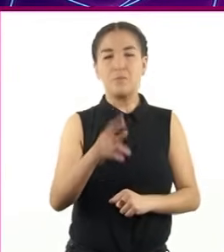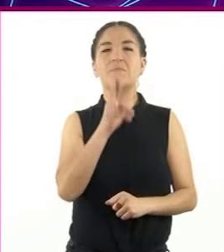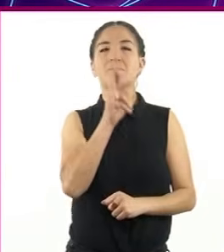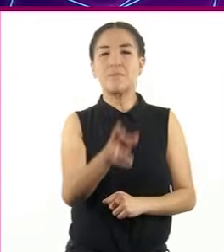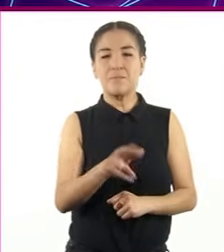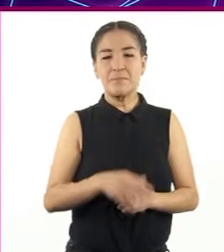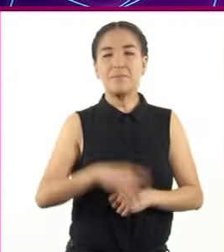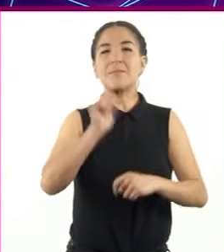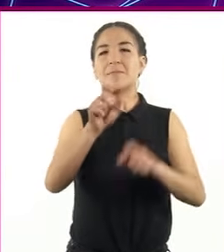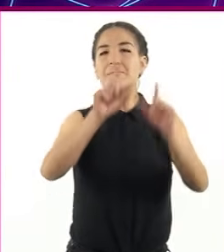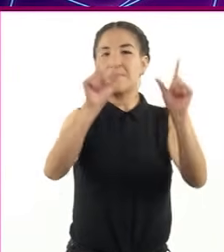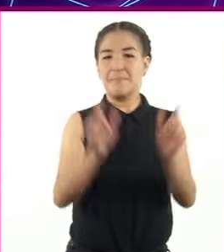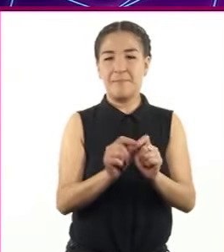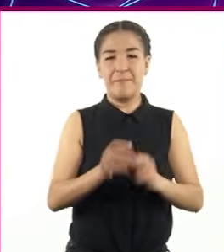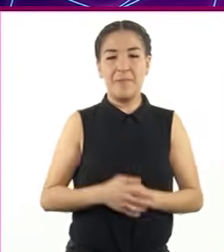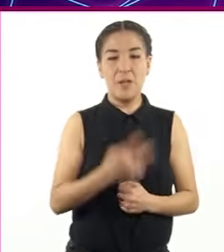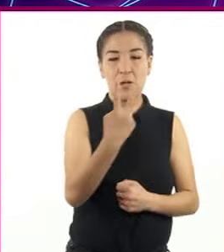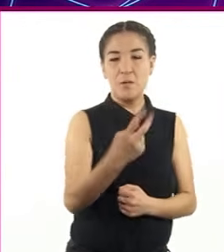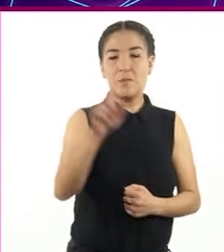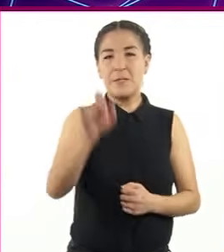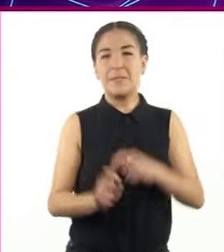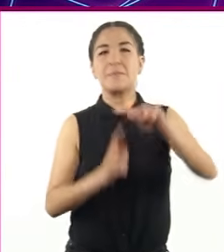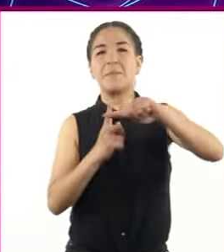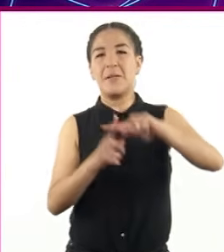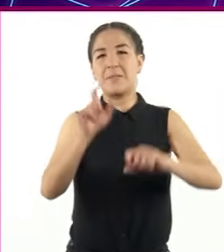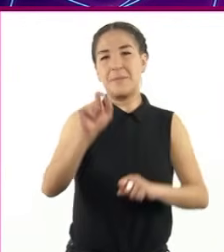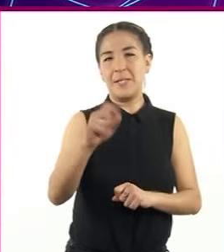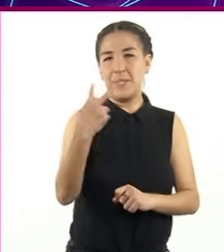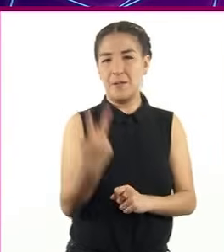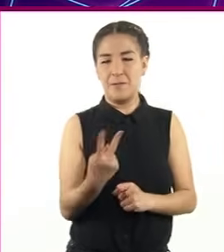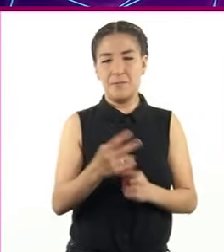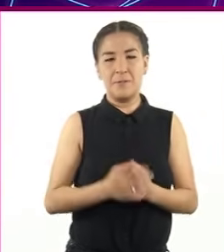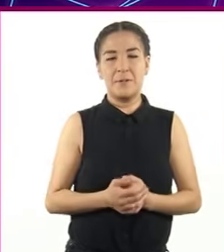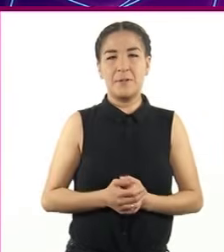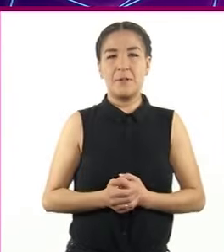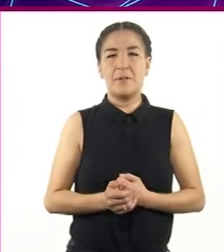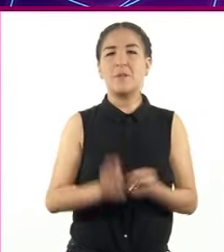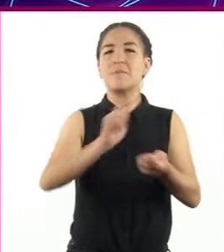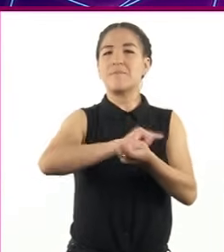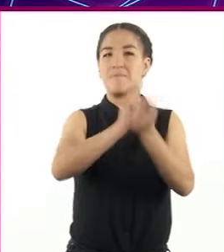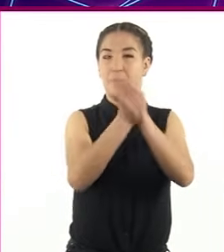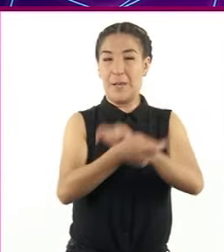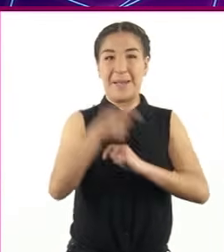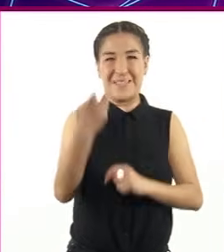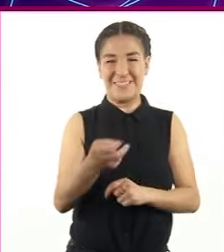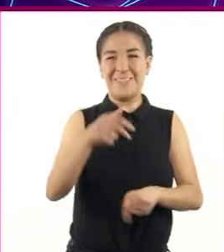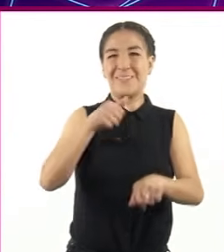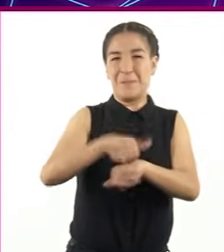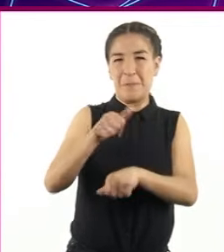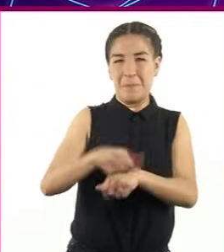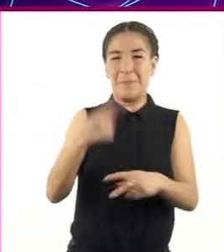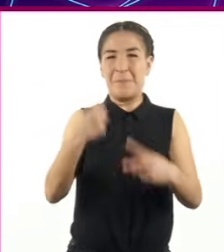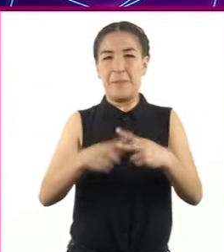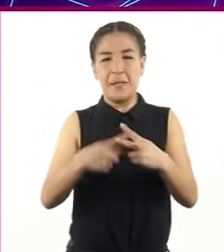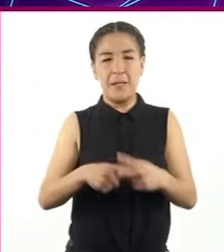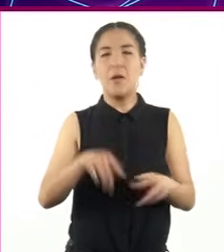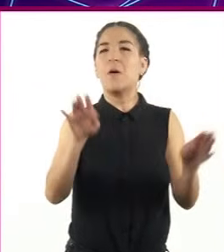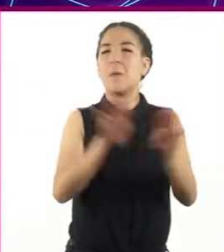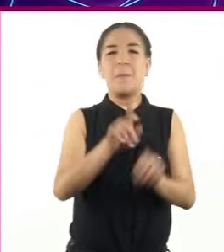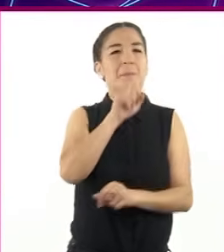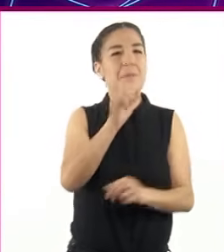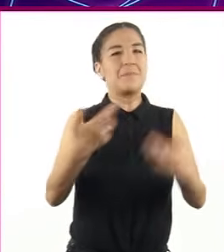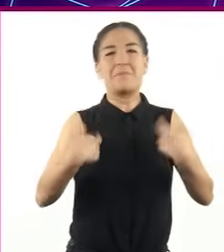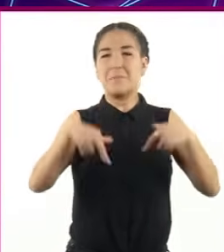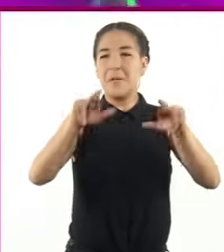expresión simplificada 2x más 22. Las transformaciones algebraicas nos llevan a la misma